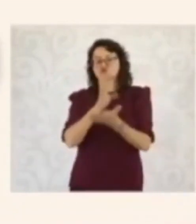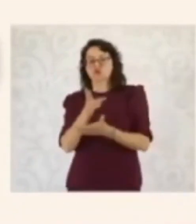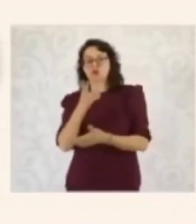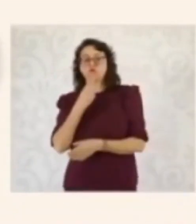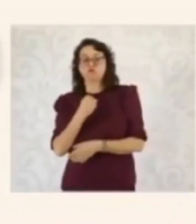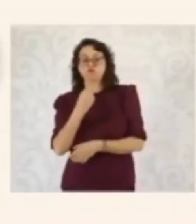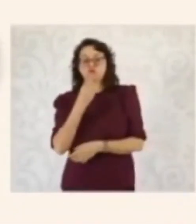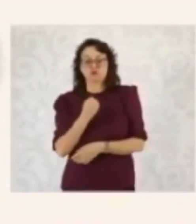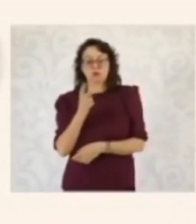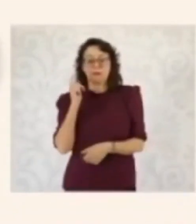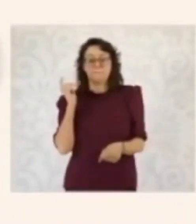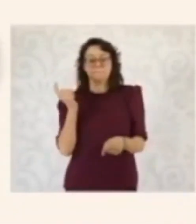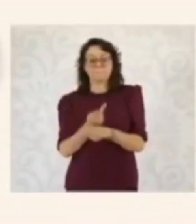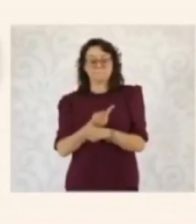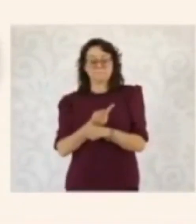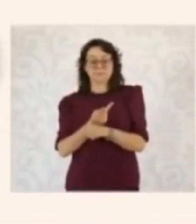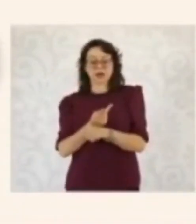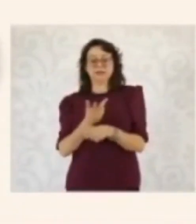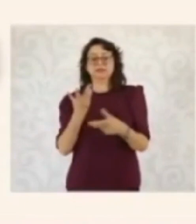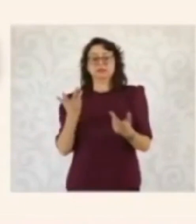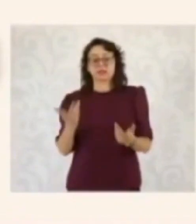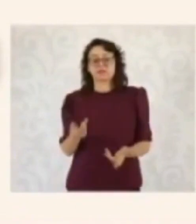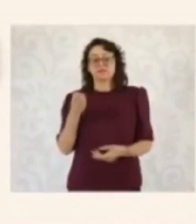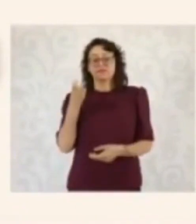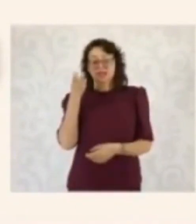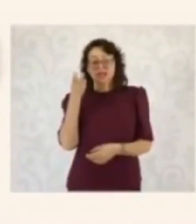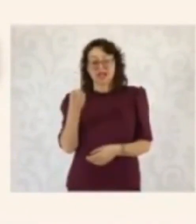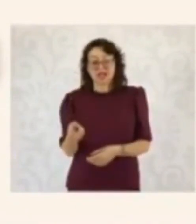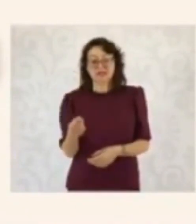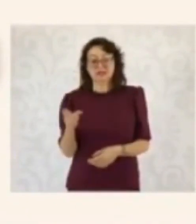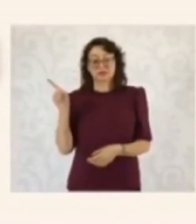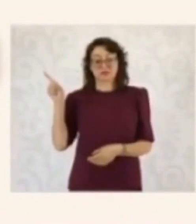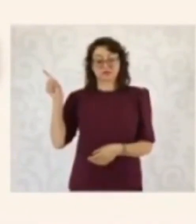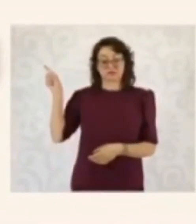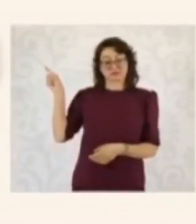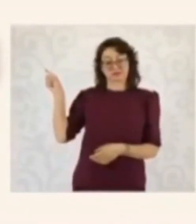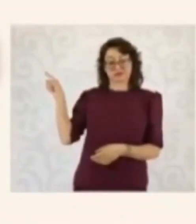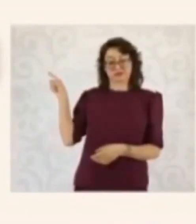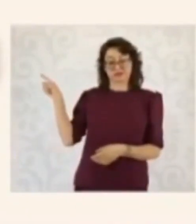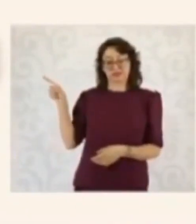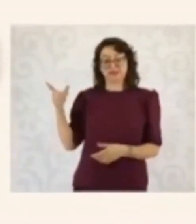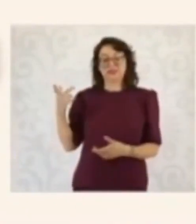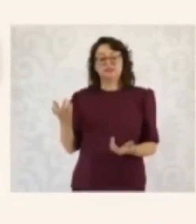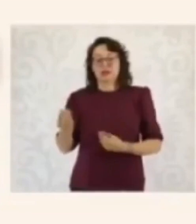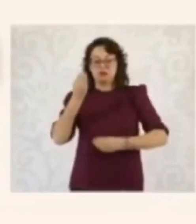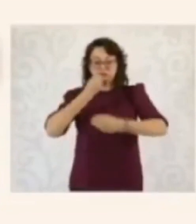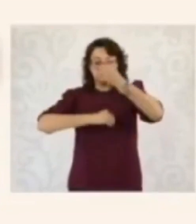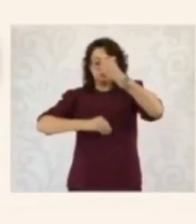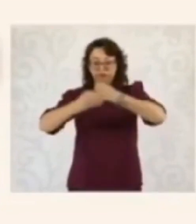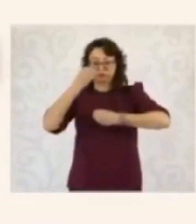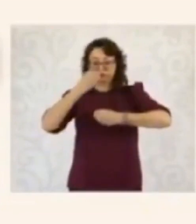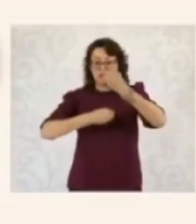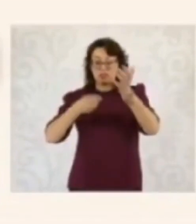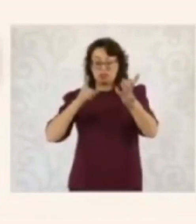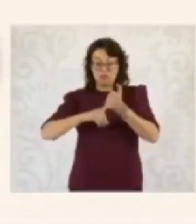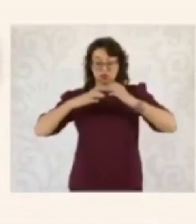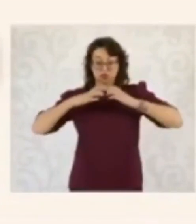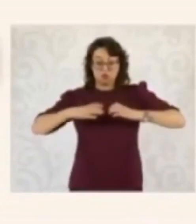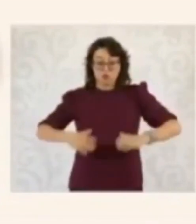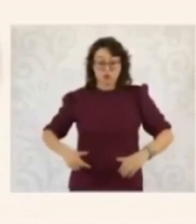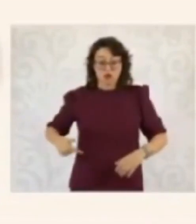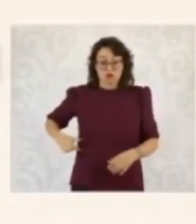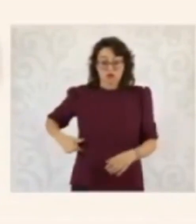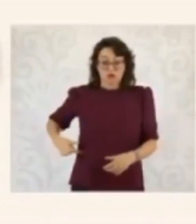llamamos calorías vacías. Y las calorías vacías estimulan la producción de insulina